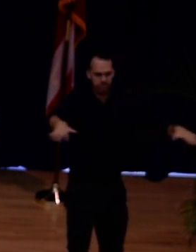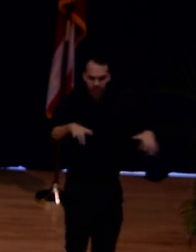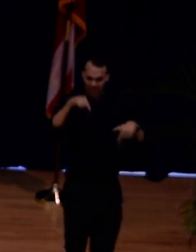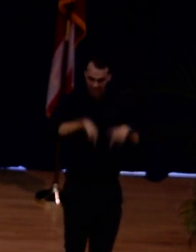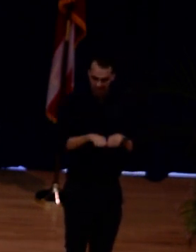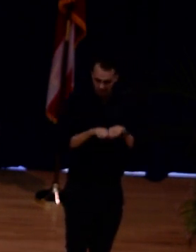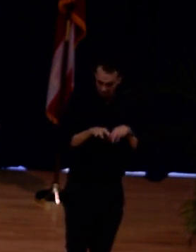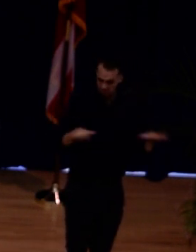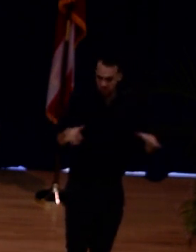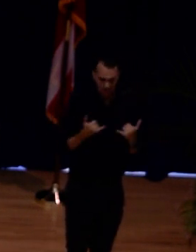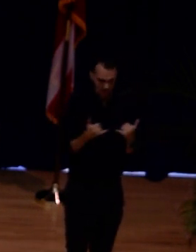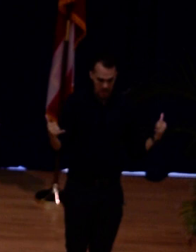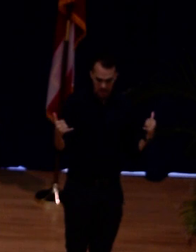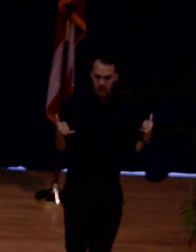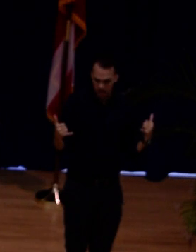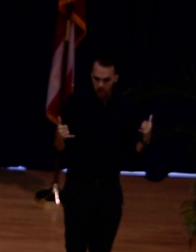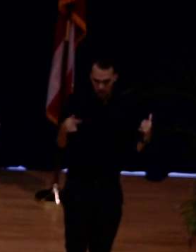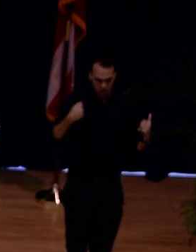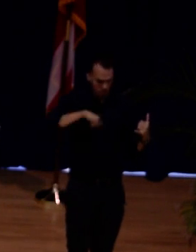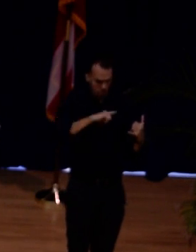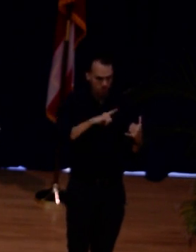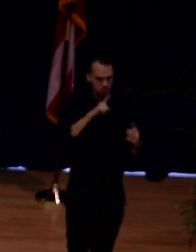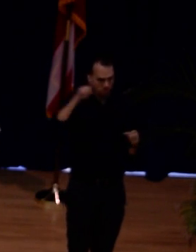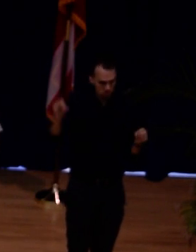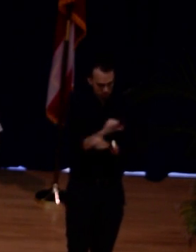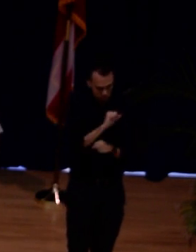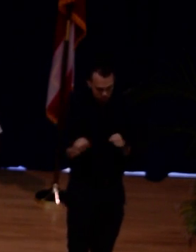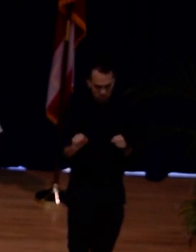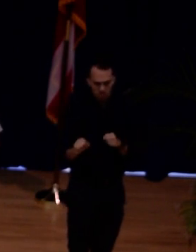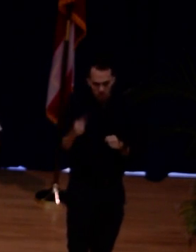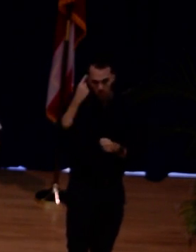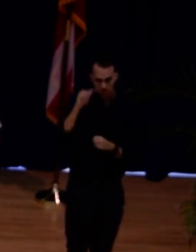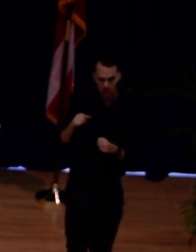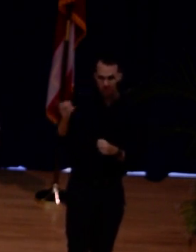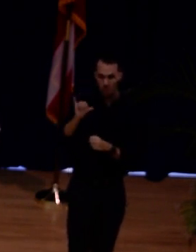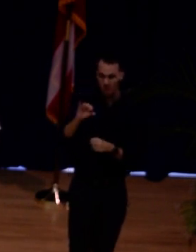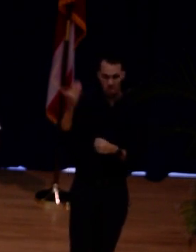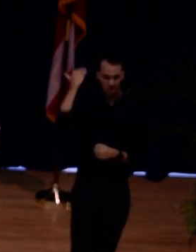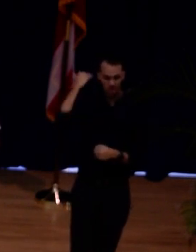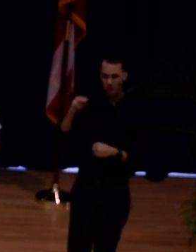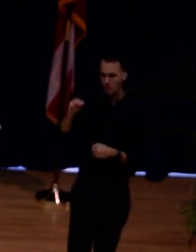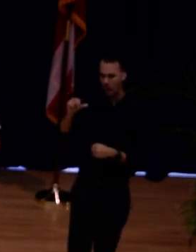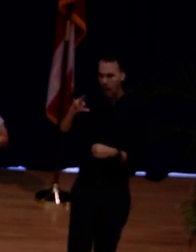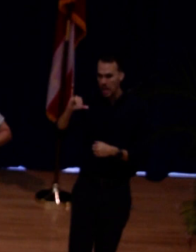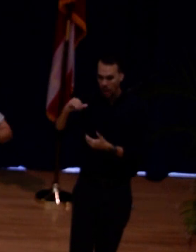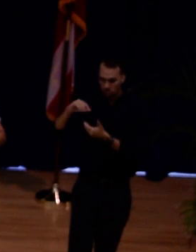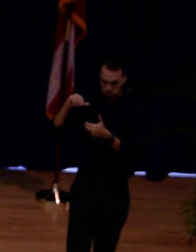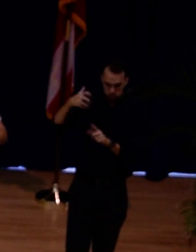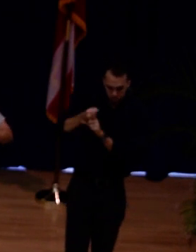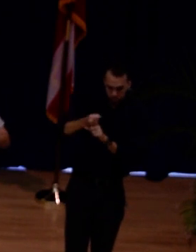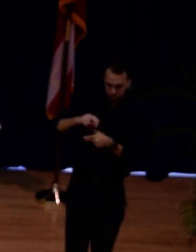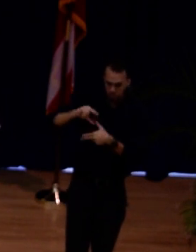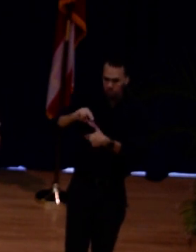distribuida la alivia la carga a las comunidades y asegura que si tenemos un evento como María, las personas en sus hogares pueden,